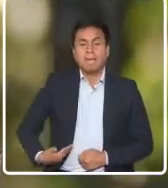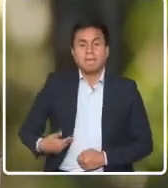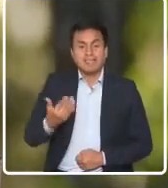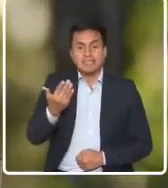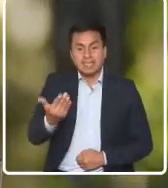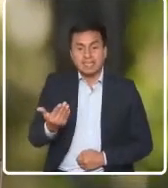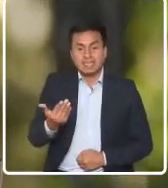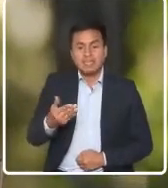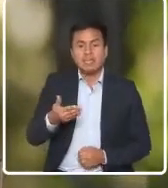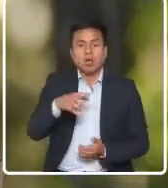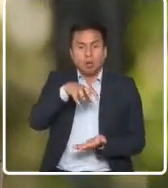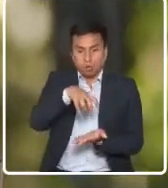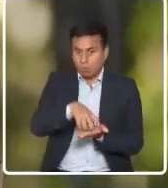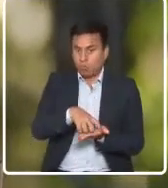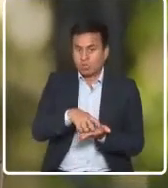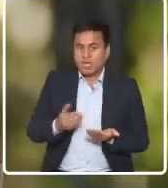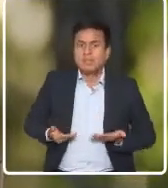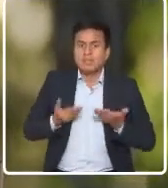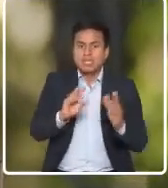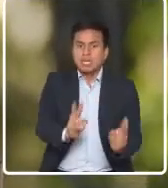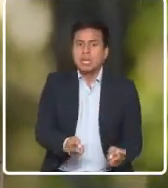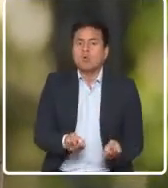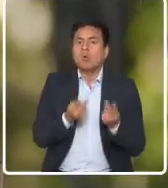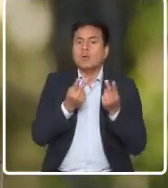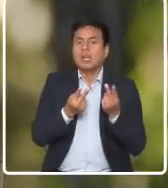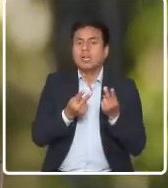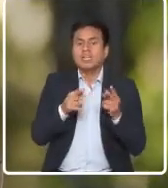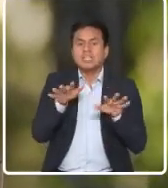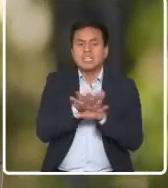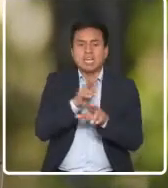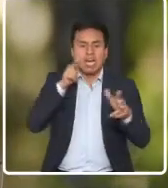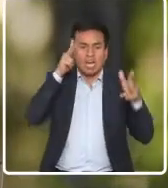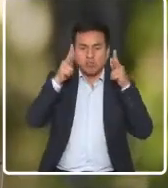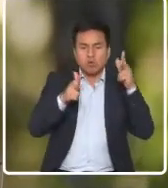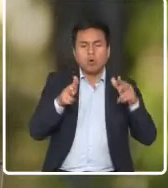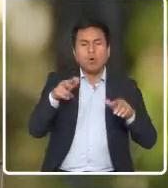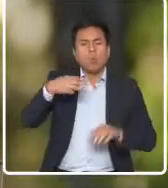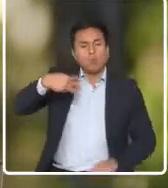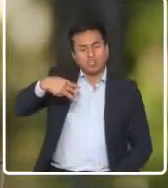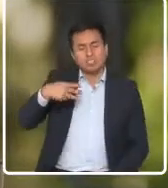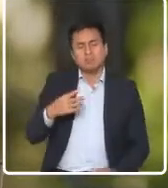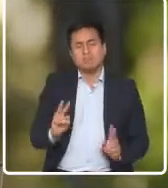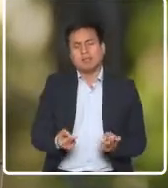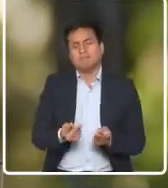Presidente, nuestra comuna se merece recuperar su teatro municipal.